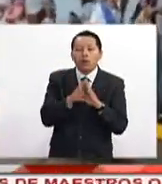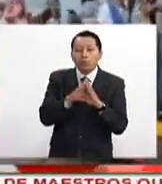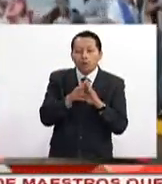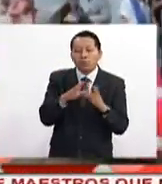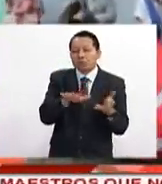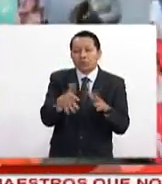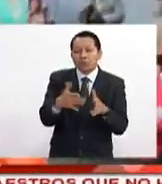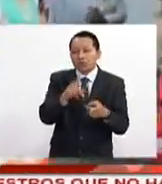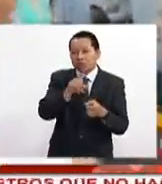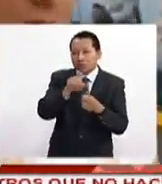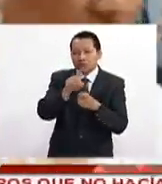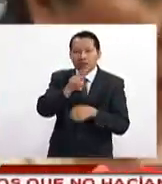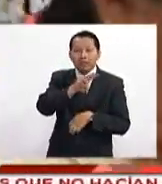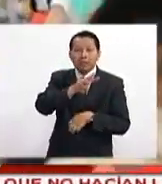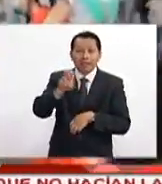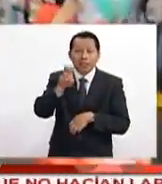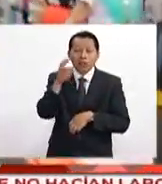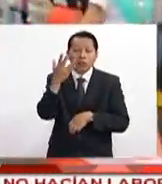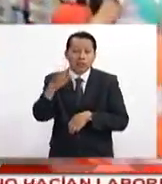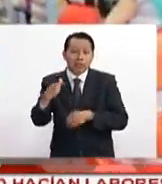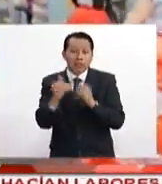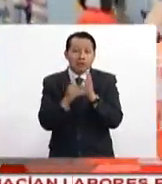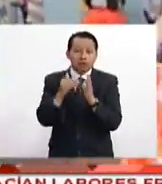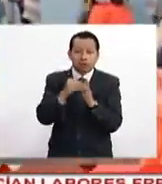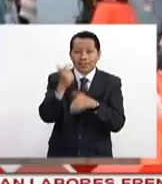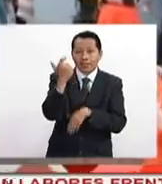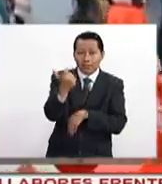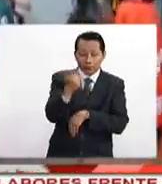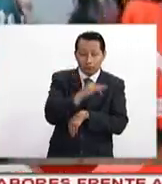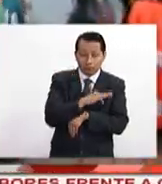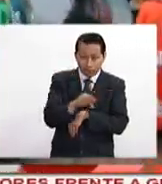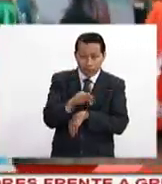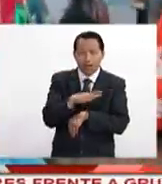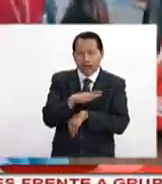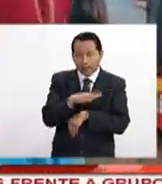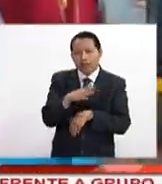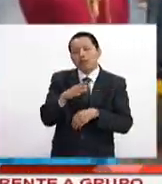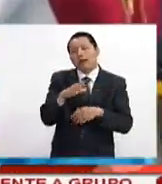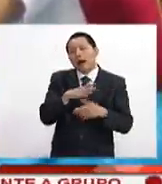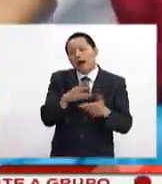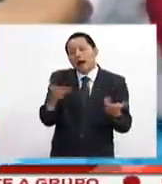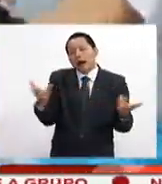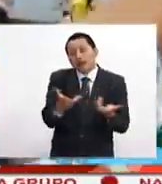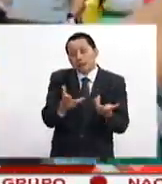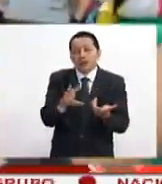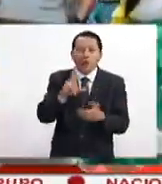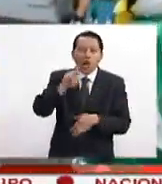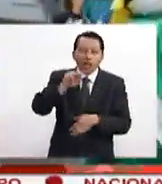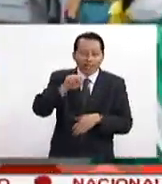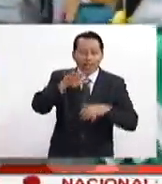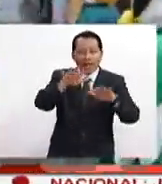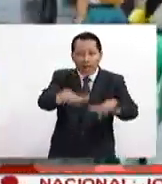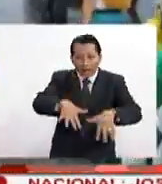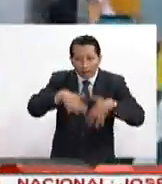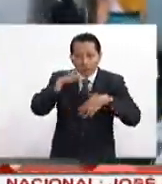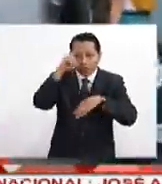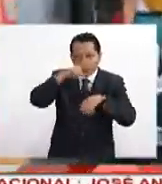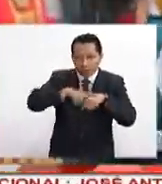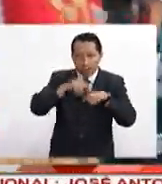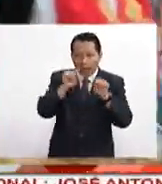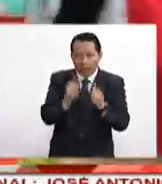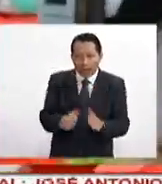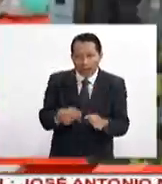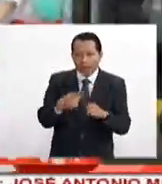de aproximadamente 310 millones de pesos. Las festividades incluirán unos 80 eventos culturales y artísticos en la ciudad